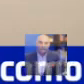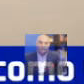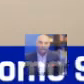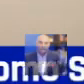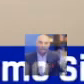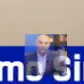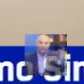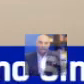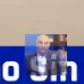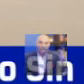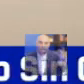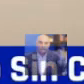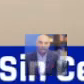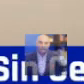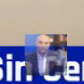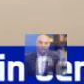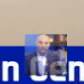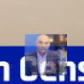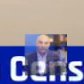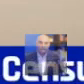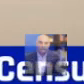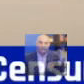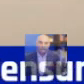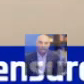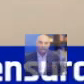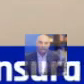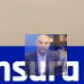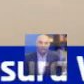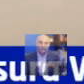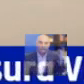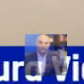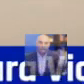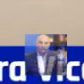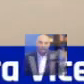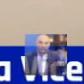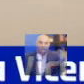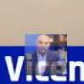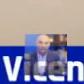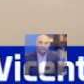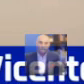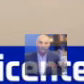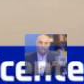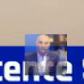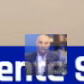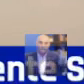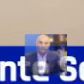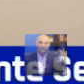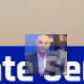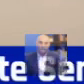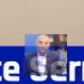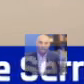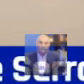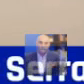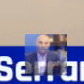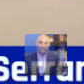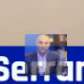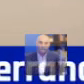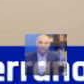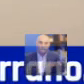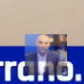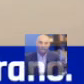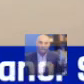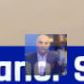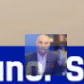férreos críticos, opositores a la Cuarta Transformación, críticos del presidente Andrés Manuel López Obrador, que continúen